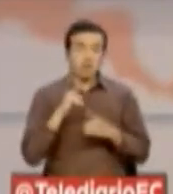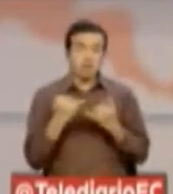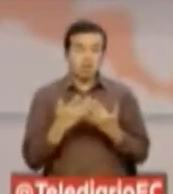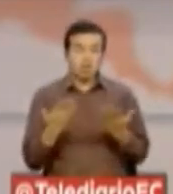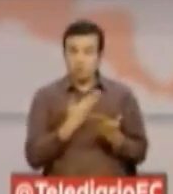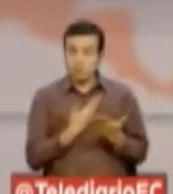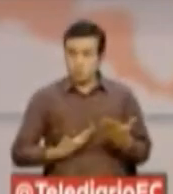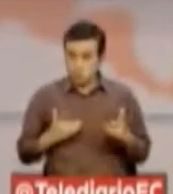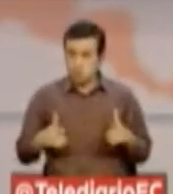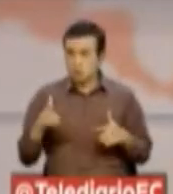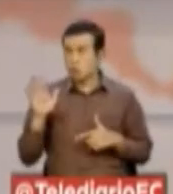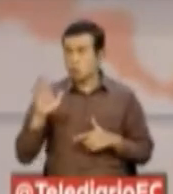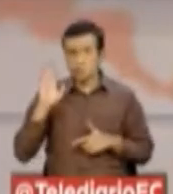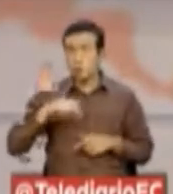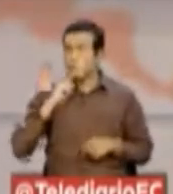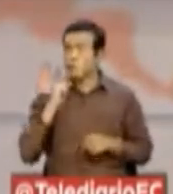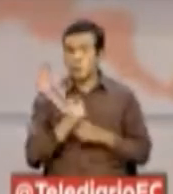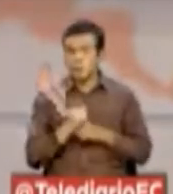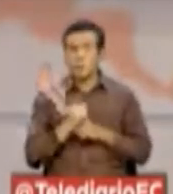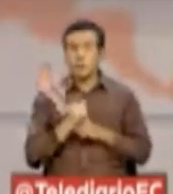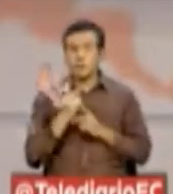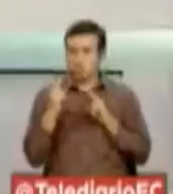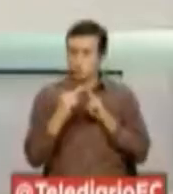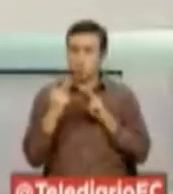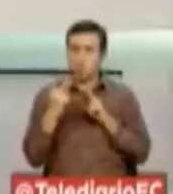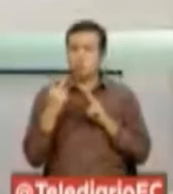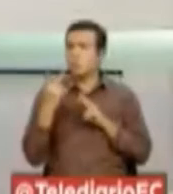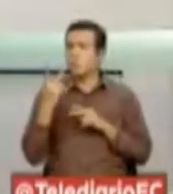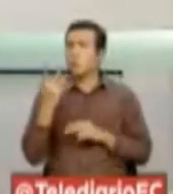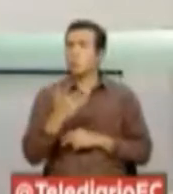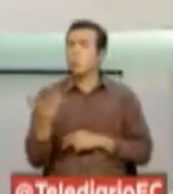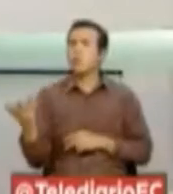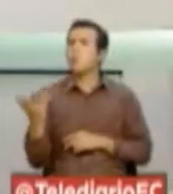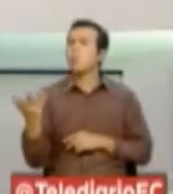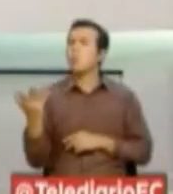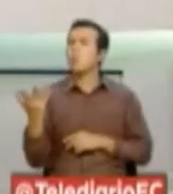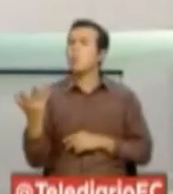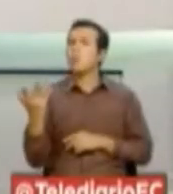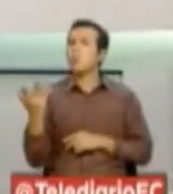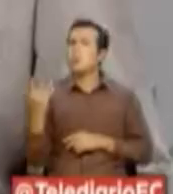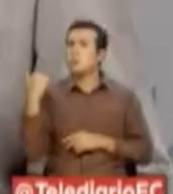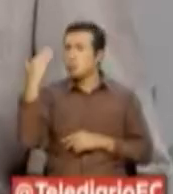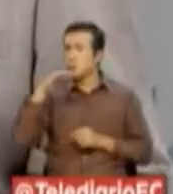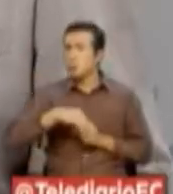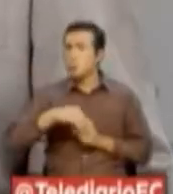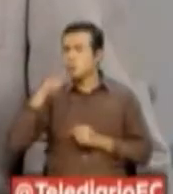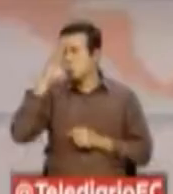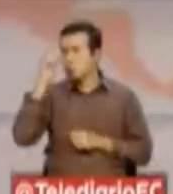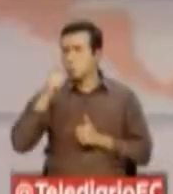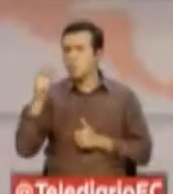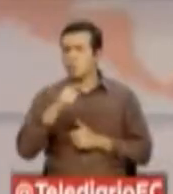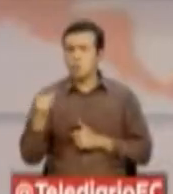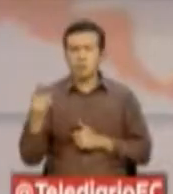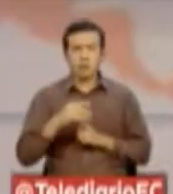él sí ha conocido cuál es el signo ideológico que usted advierte en la próxima consulta popular en esto pero yo no creo